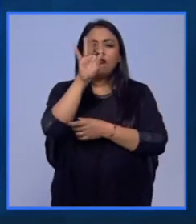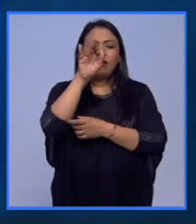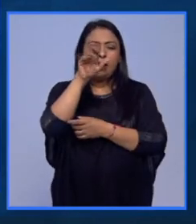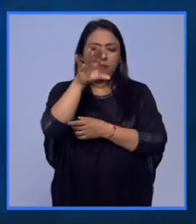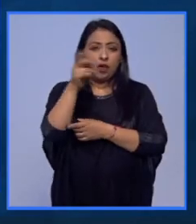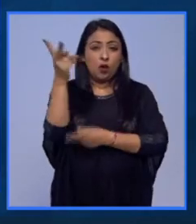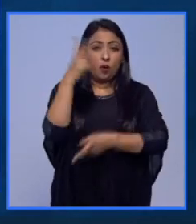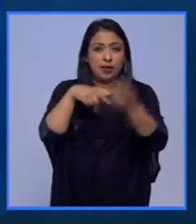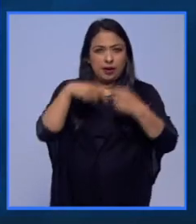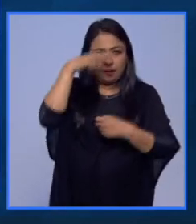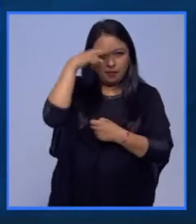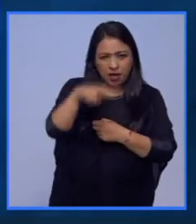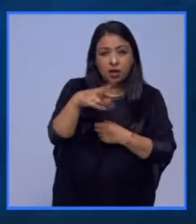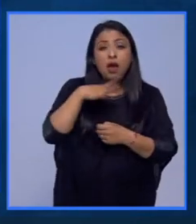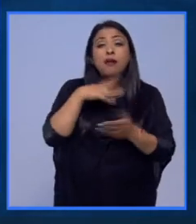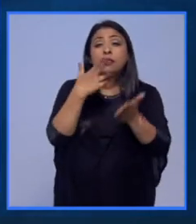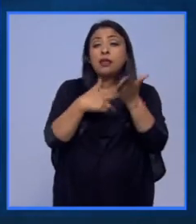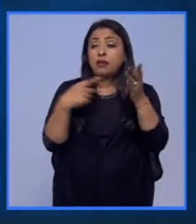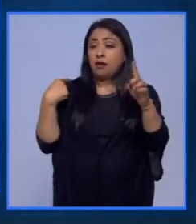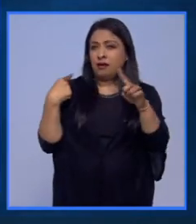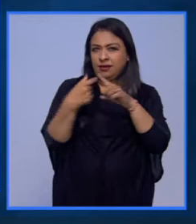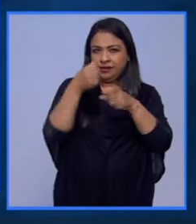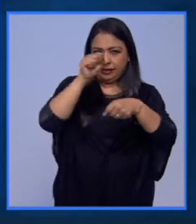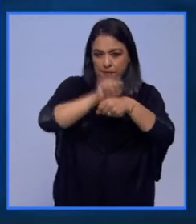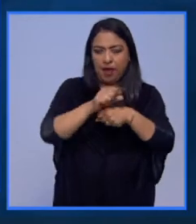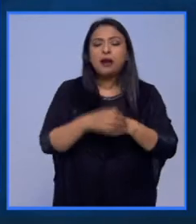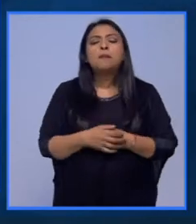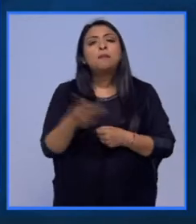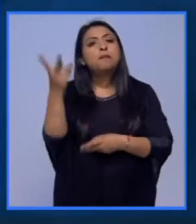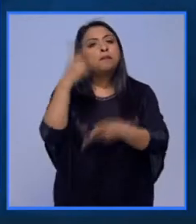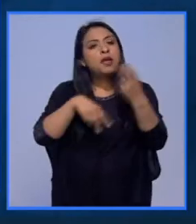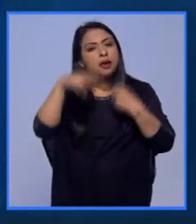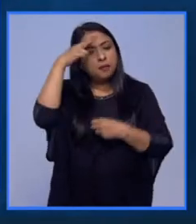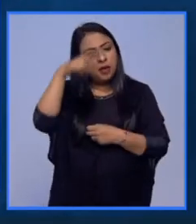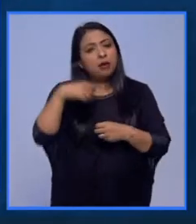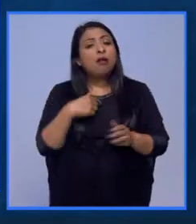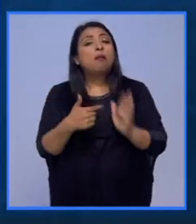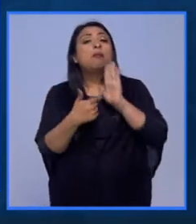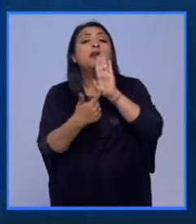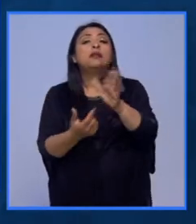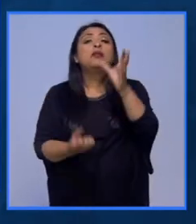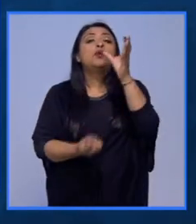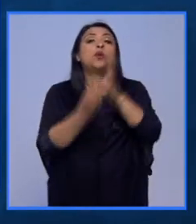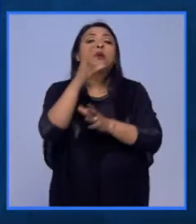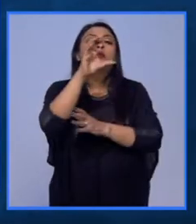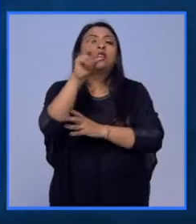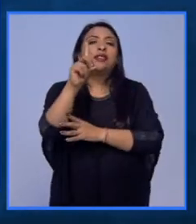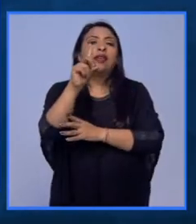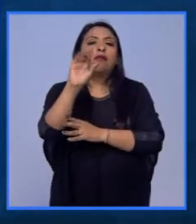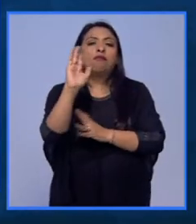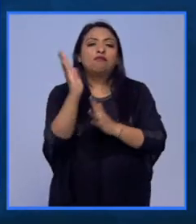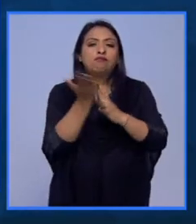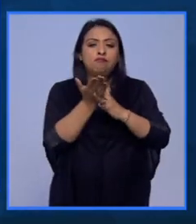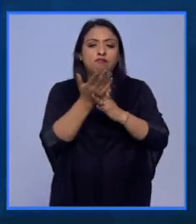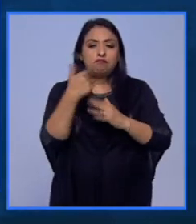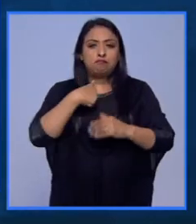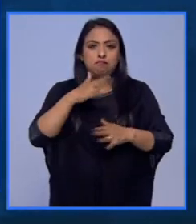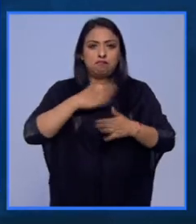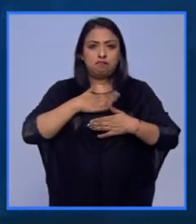nuestro país, impartió un taller durante esta semana y viene a nuestro país a presentar su nuevo disco. Dos partes de mí.